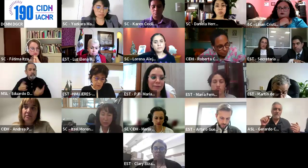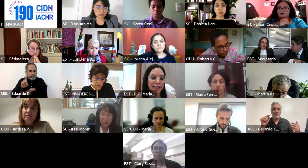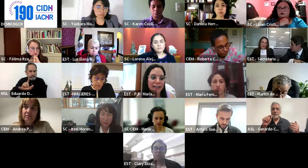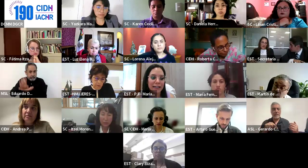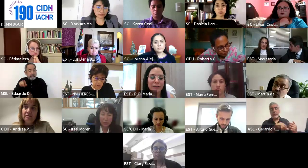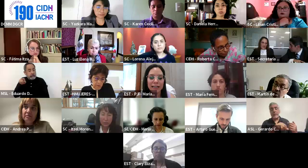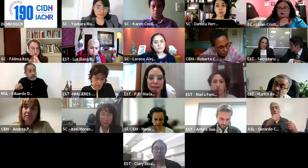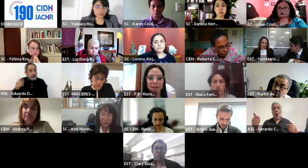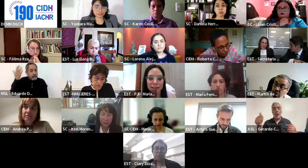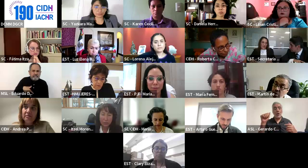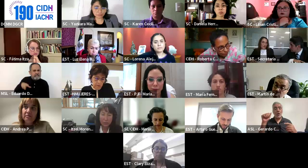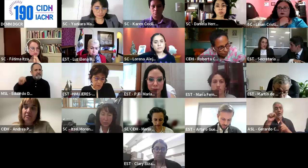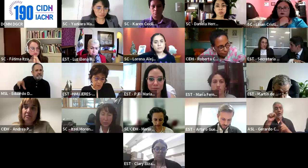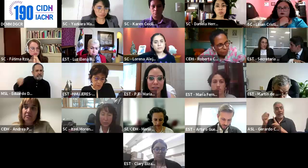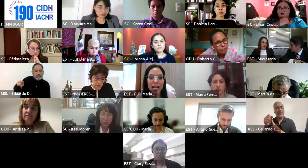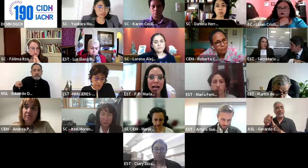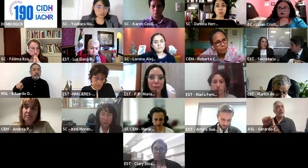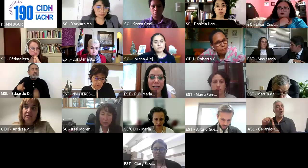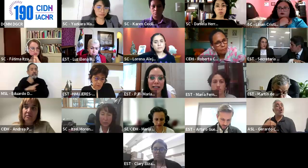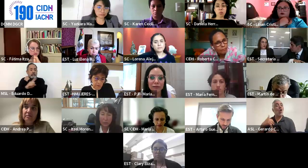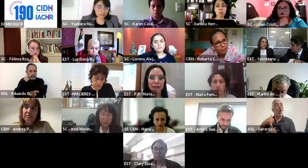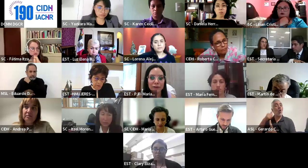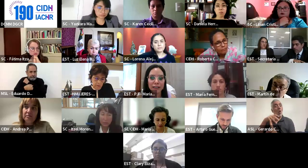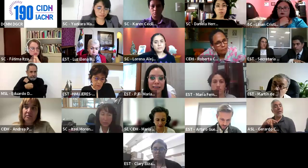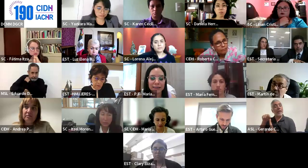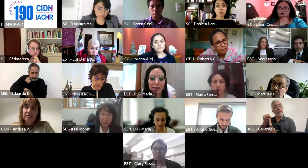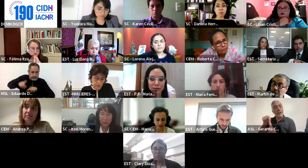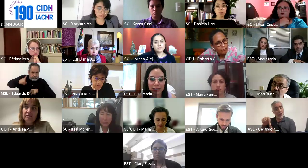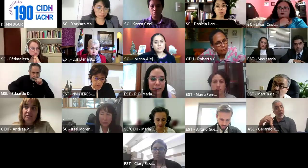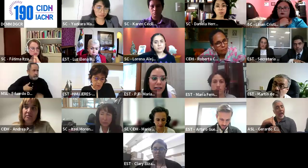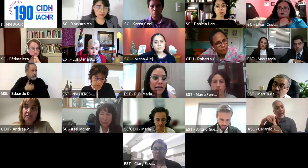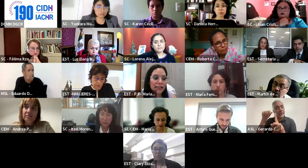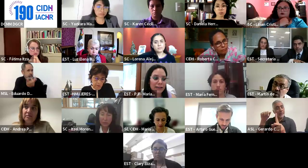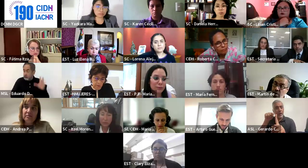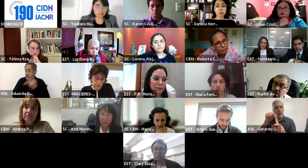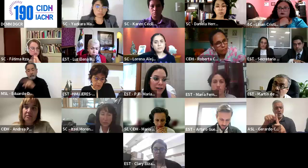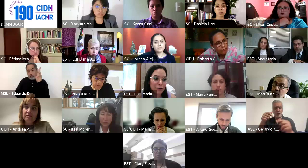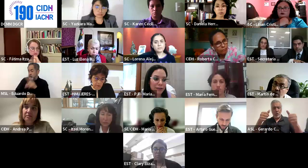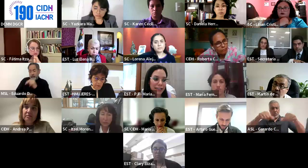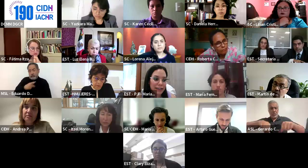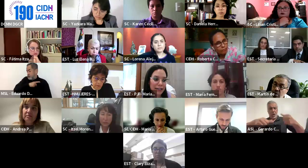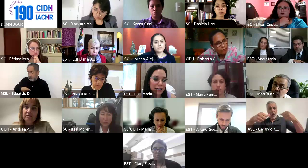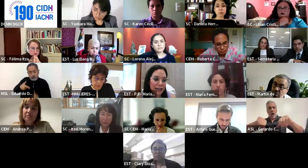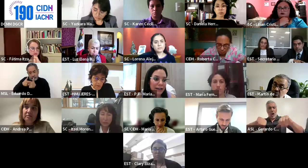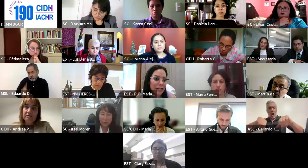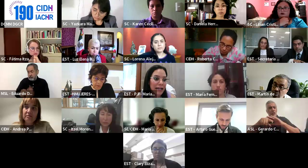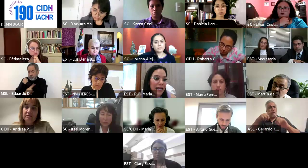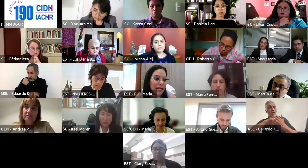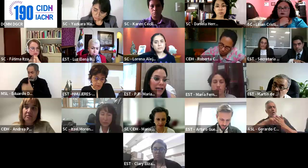quien se le había negado el acceso al aborto. Aplicando un enfoque interseccional, la Suprema Corte